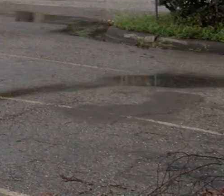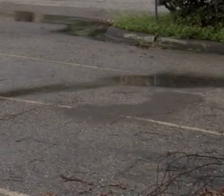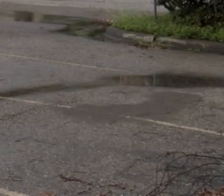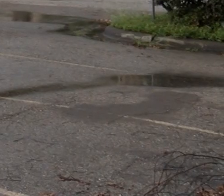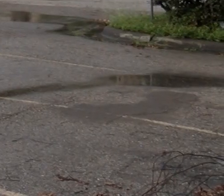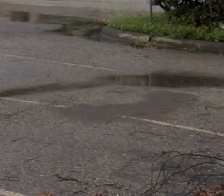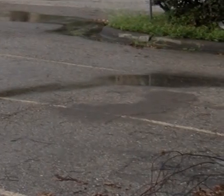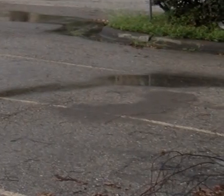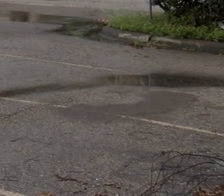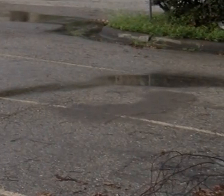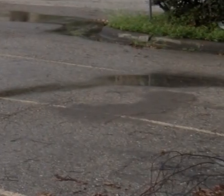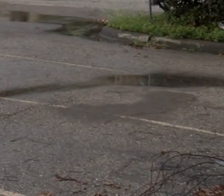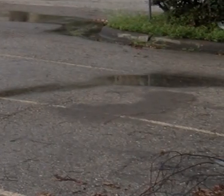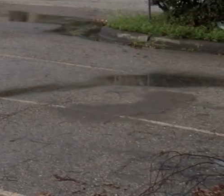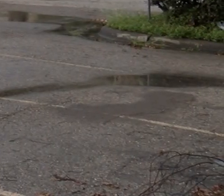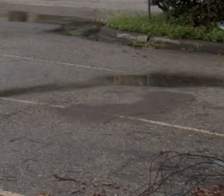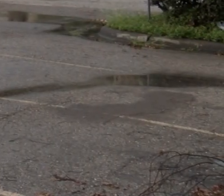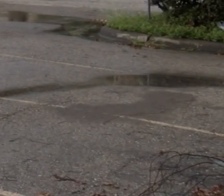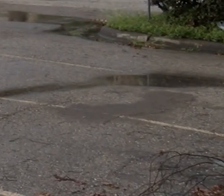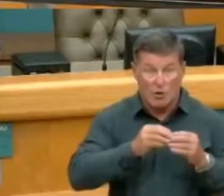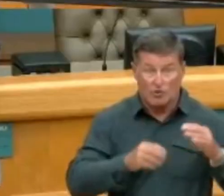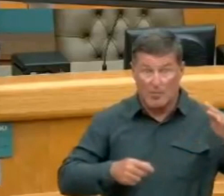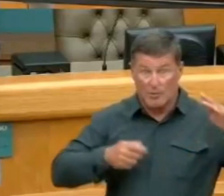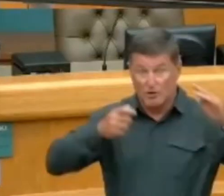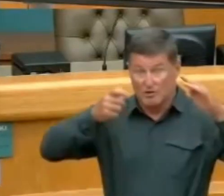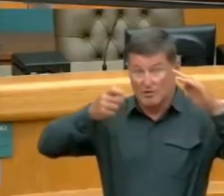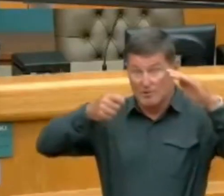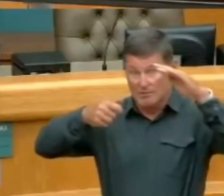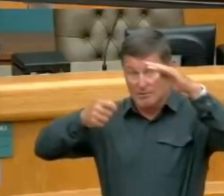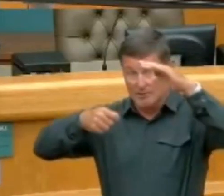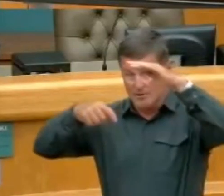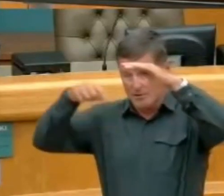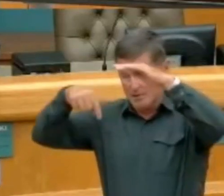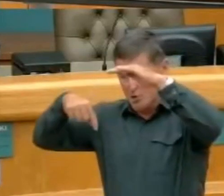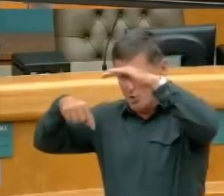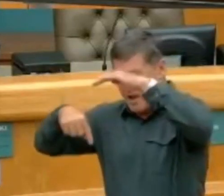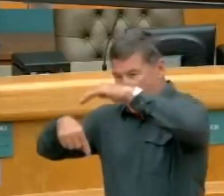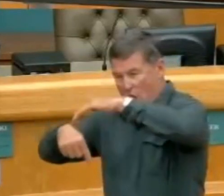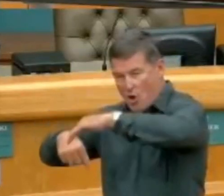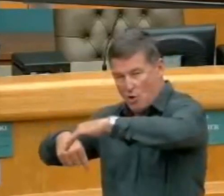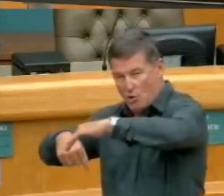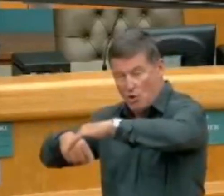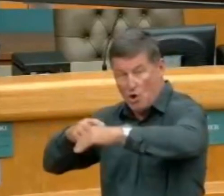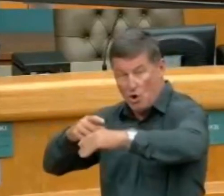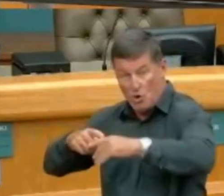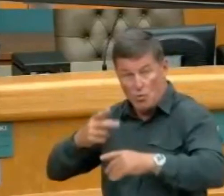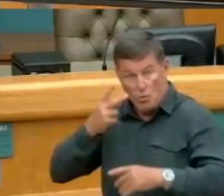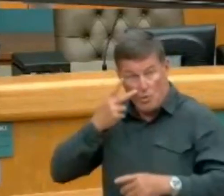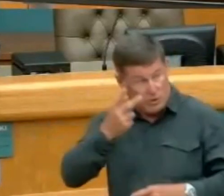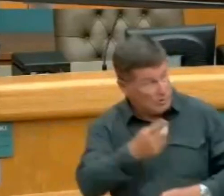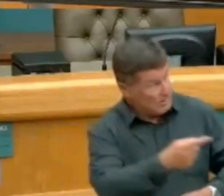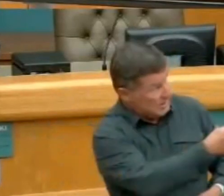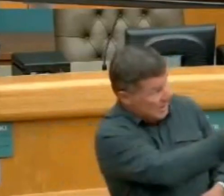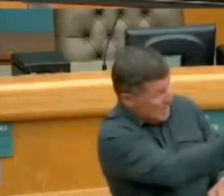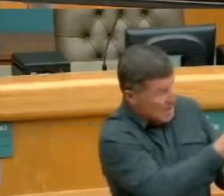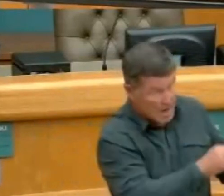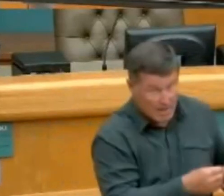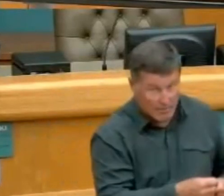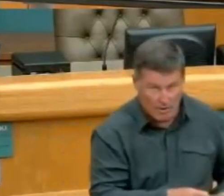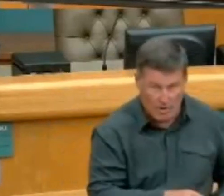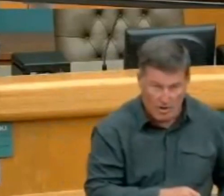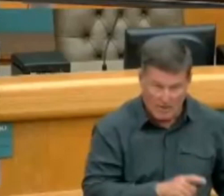casa a menos de que sea esencial recuerden cuando vean los números recuerden son reales son pacientes en los hospitales